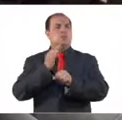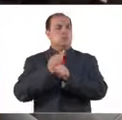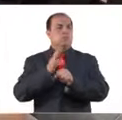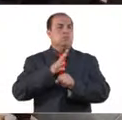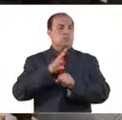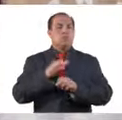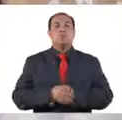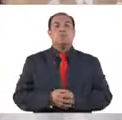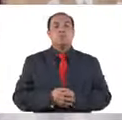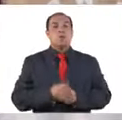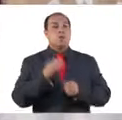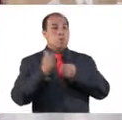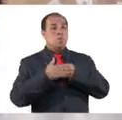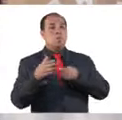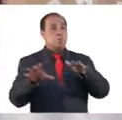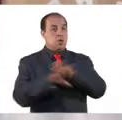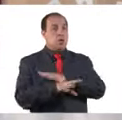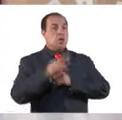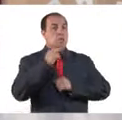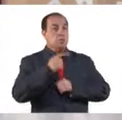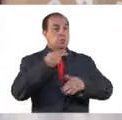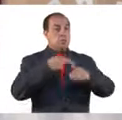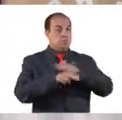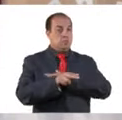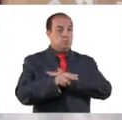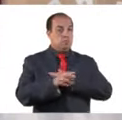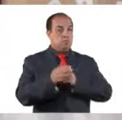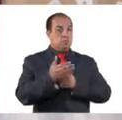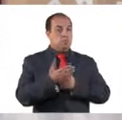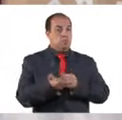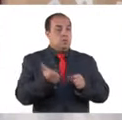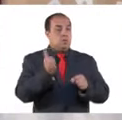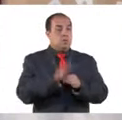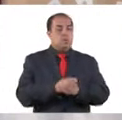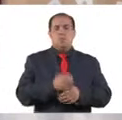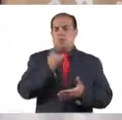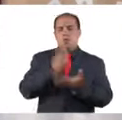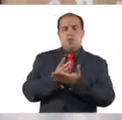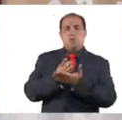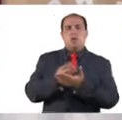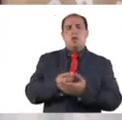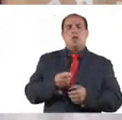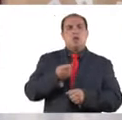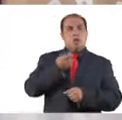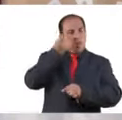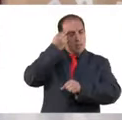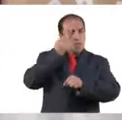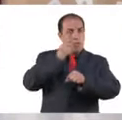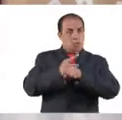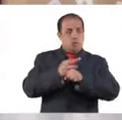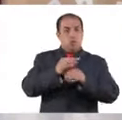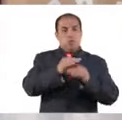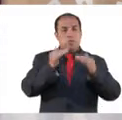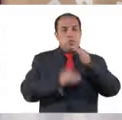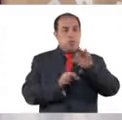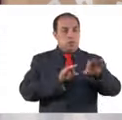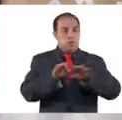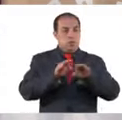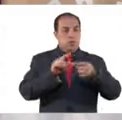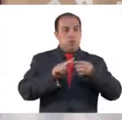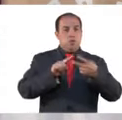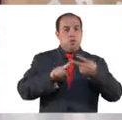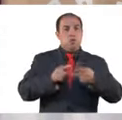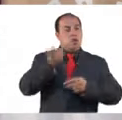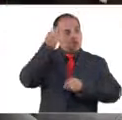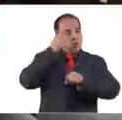mejorar esto? No, por lo pronto es el cambio que se hizo en la subdirección de operación y en la Dirección General de